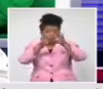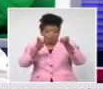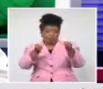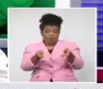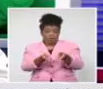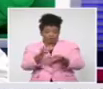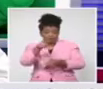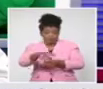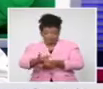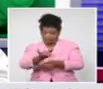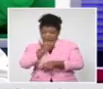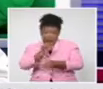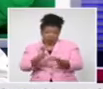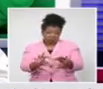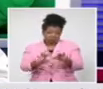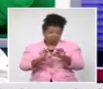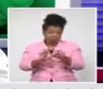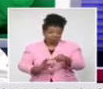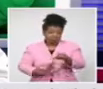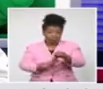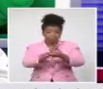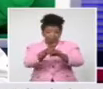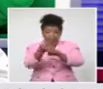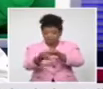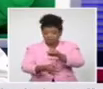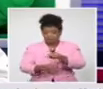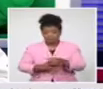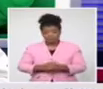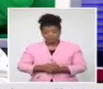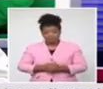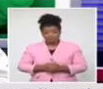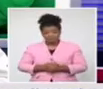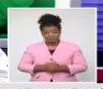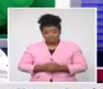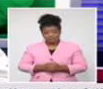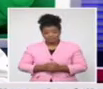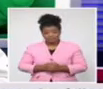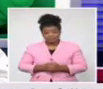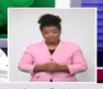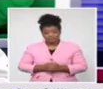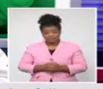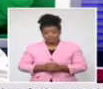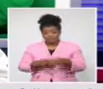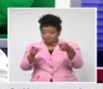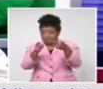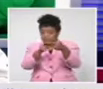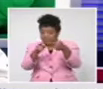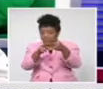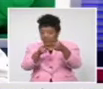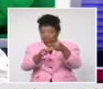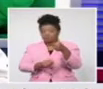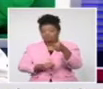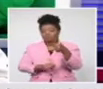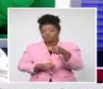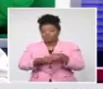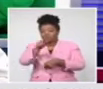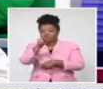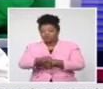esta pandemia, que ya prácticamente es todo, y que primero está dando en personas